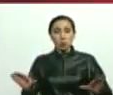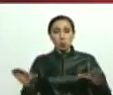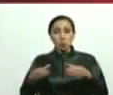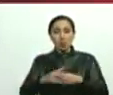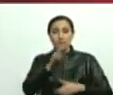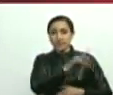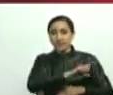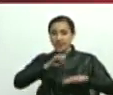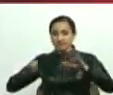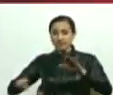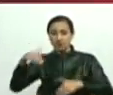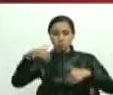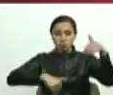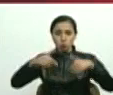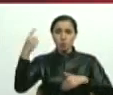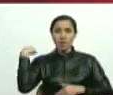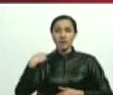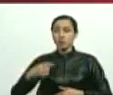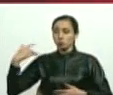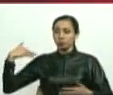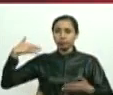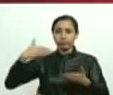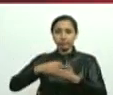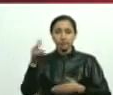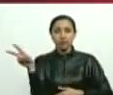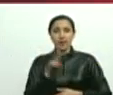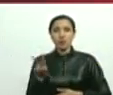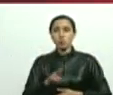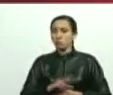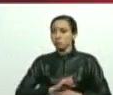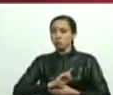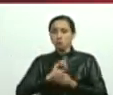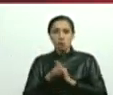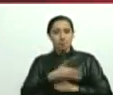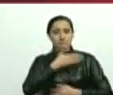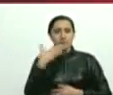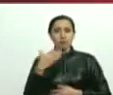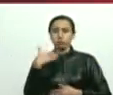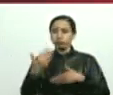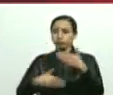26 procesos electorales y en Venezuela se ha ido perfeccionando el sistema electoral.